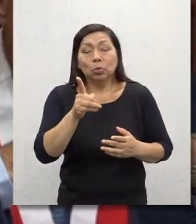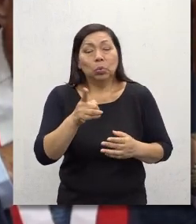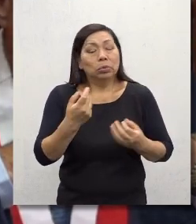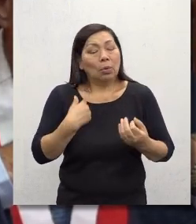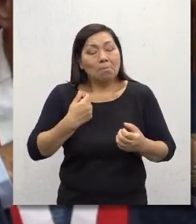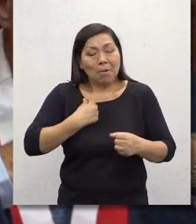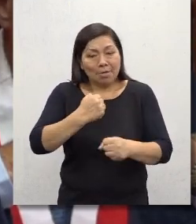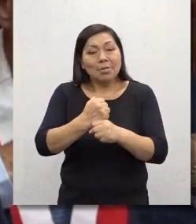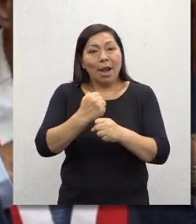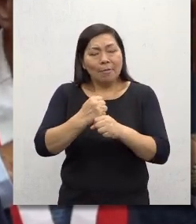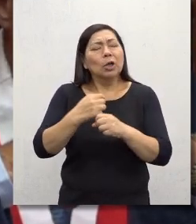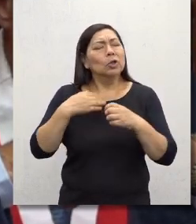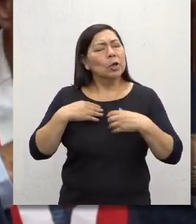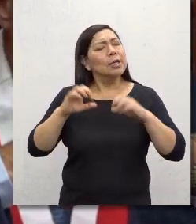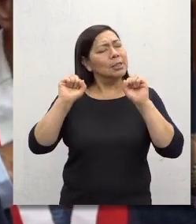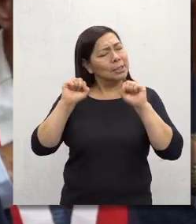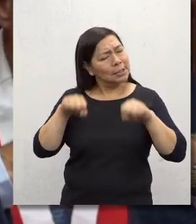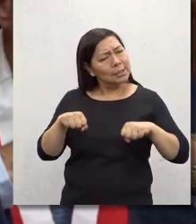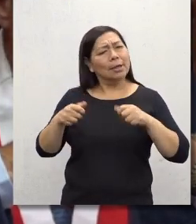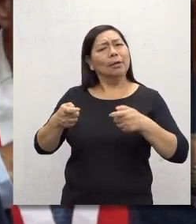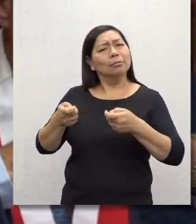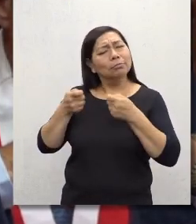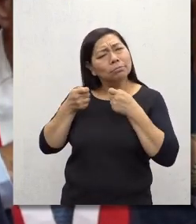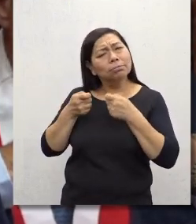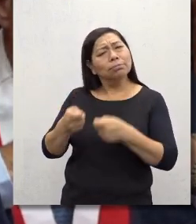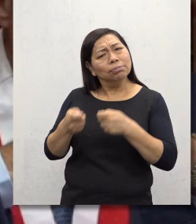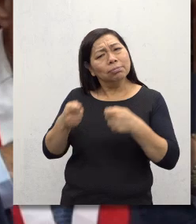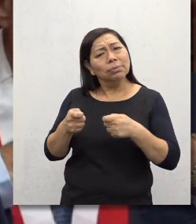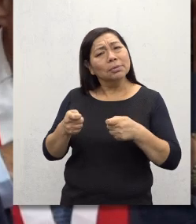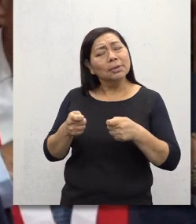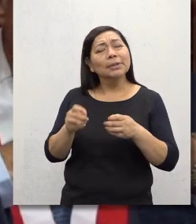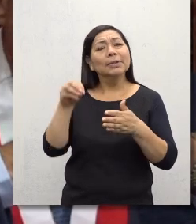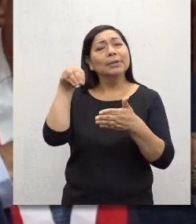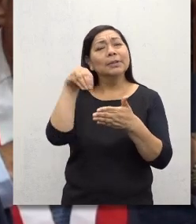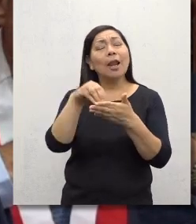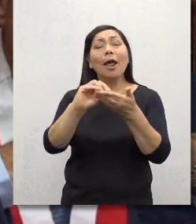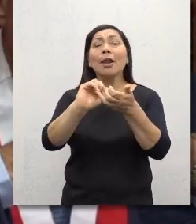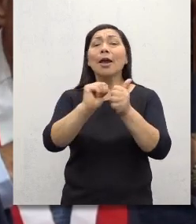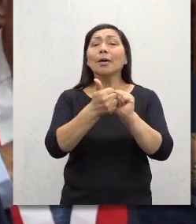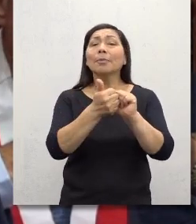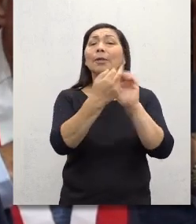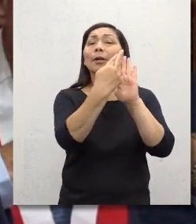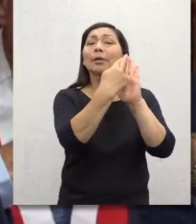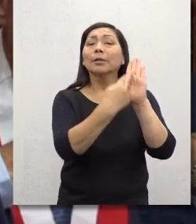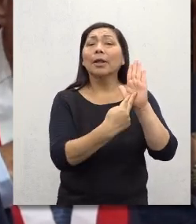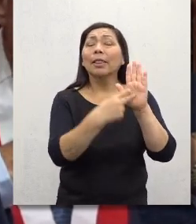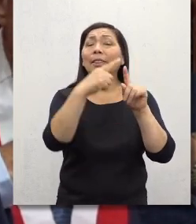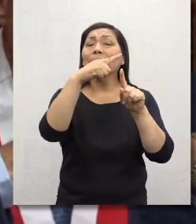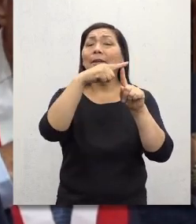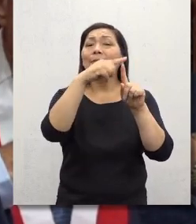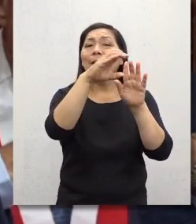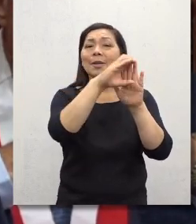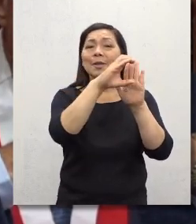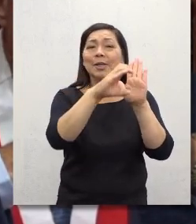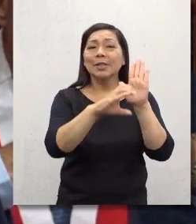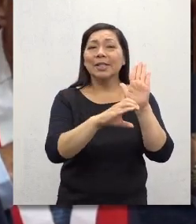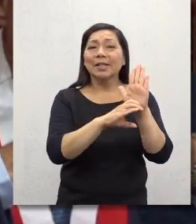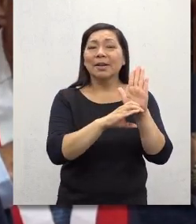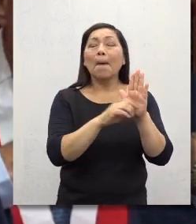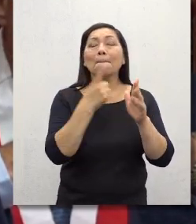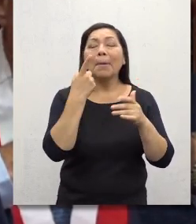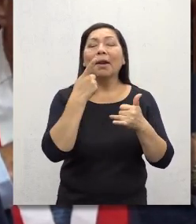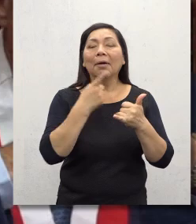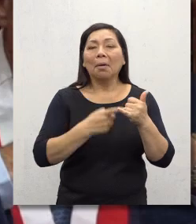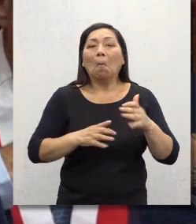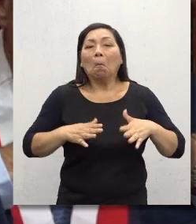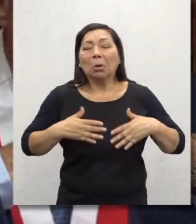su gestión. Insistiré en el Pleno para plantear la reforma del reglamento del Tribunal Constitucional a fin